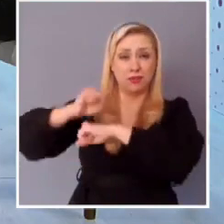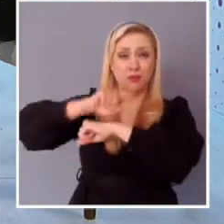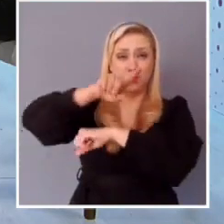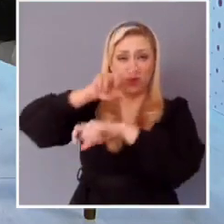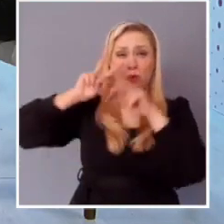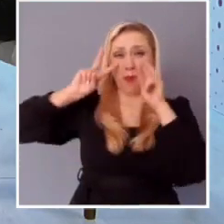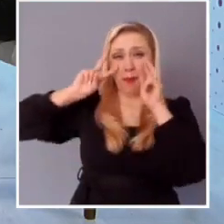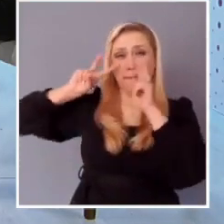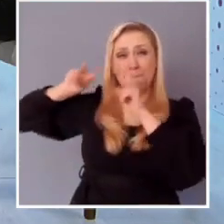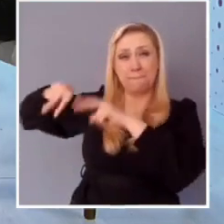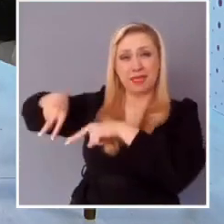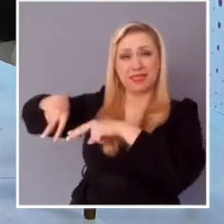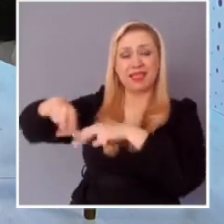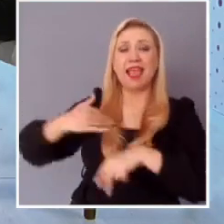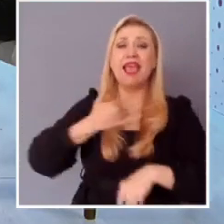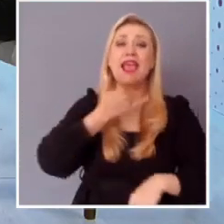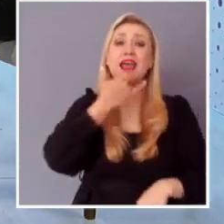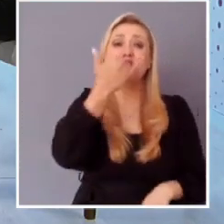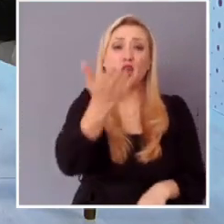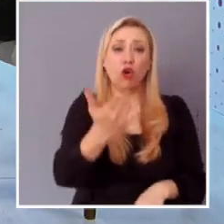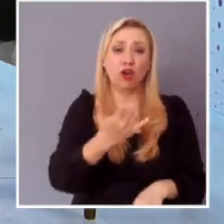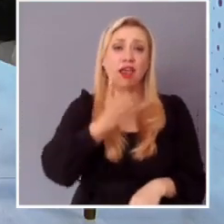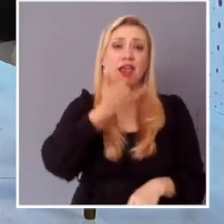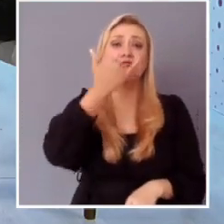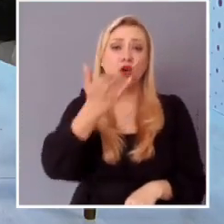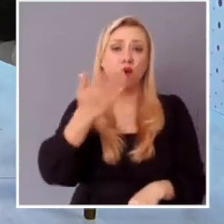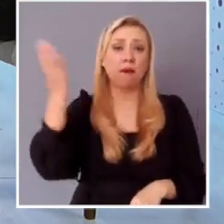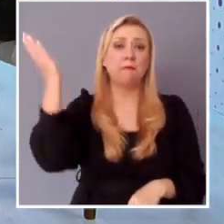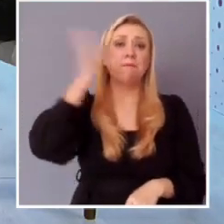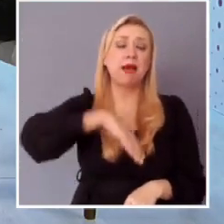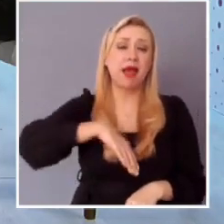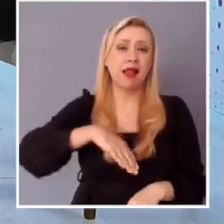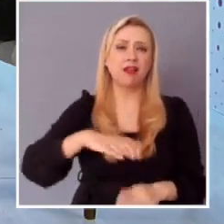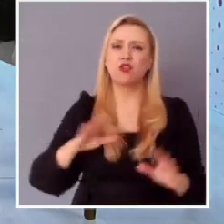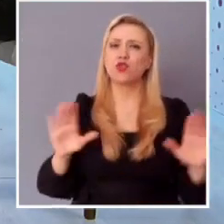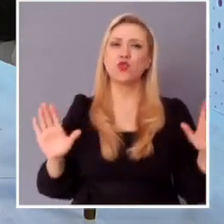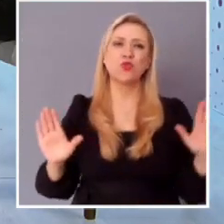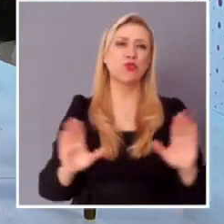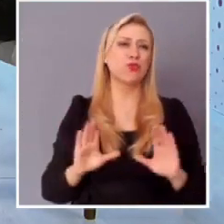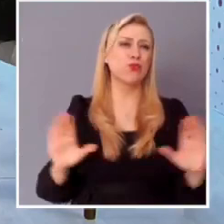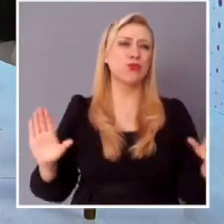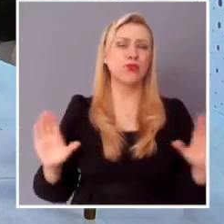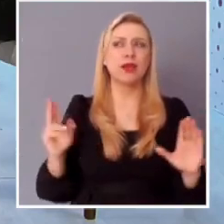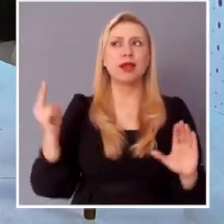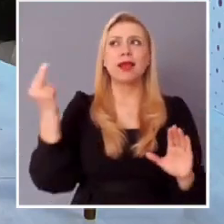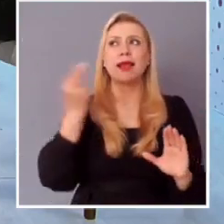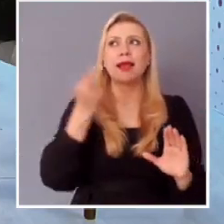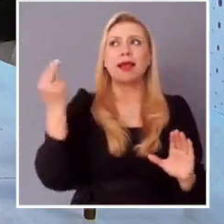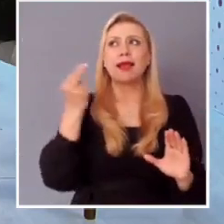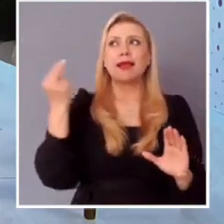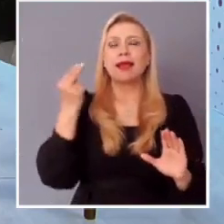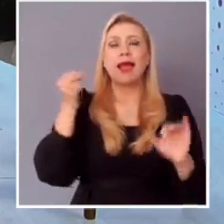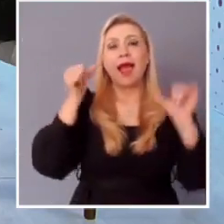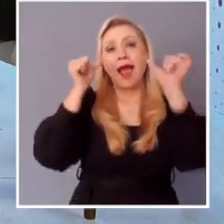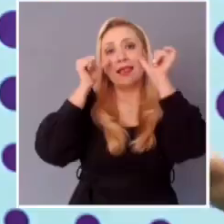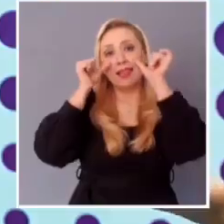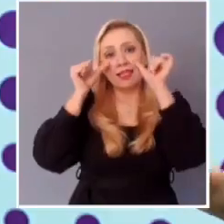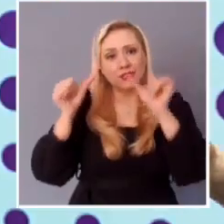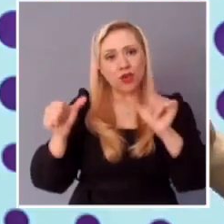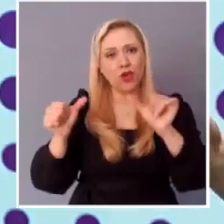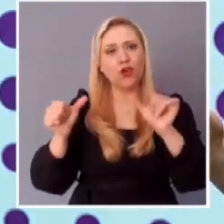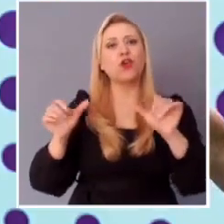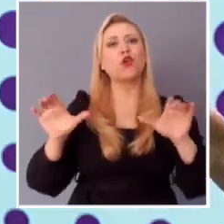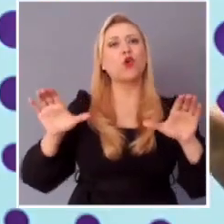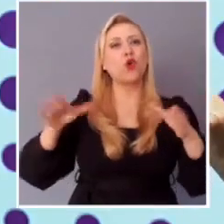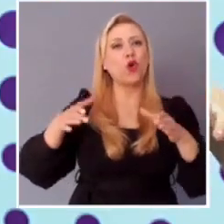aprendiendo de estos errores y hemos ido aprendiendo que para poder transitar a la vida comunitaria necesitamos crear estos servicios en la comunidad. Servicios en